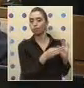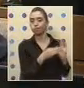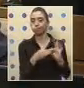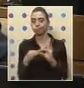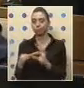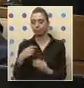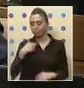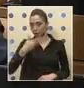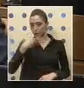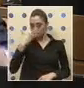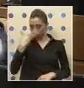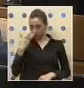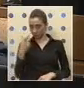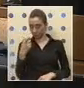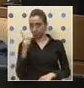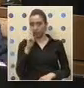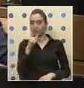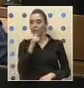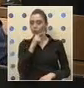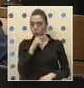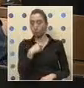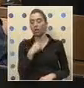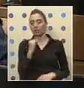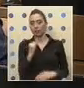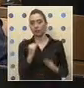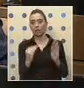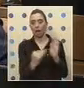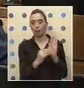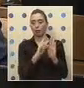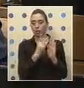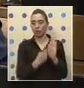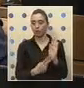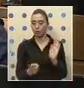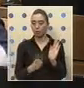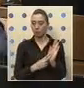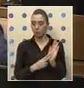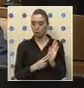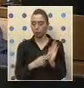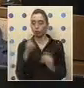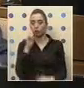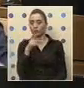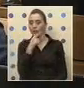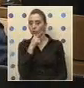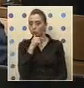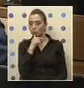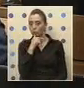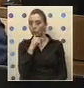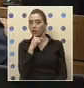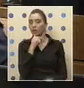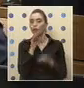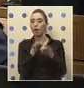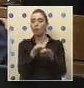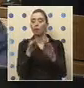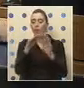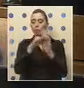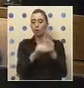entregado, presidente, que sin duda voy a respaldar esta reforma tributaria y que sin duda voy a respaldar el